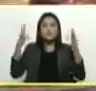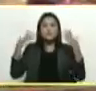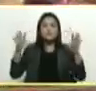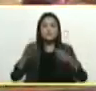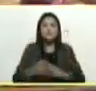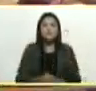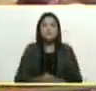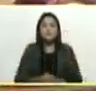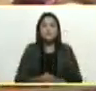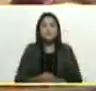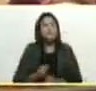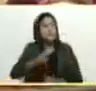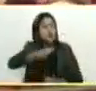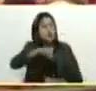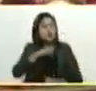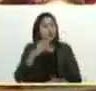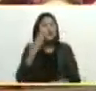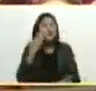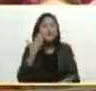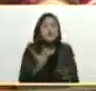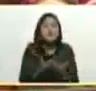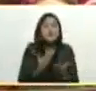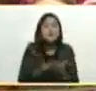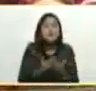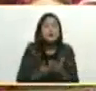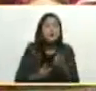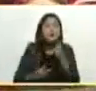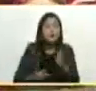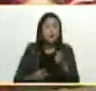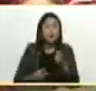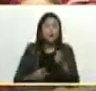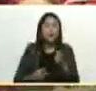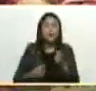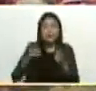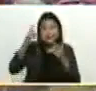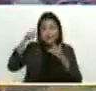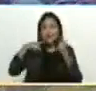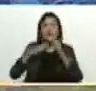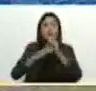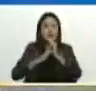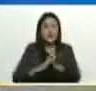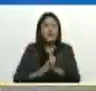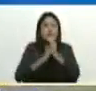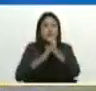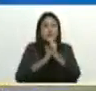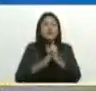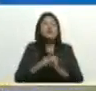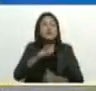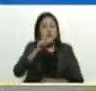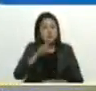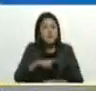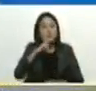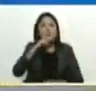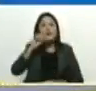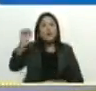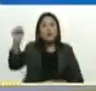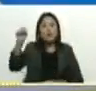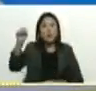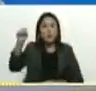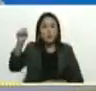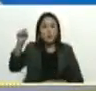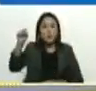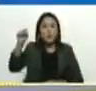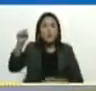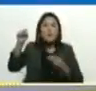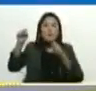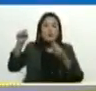Hemos sido testigos del liderazgo también de Maduro para continuar